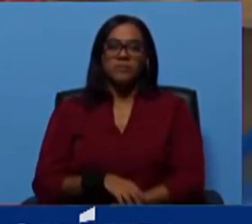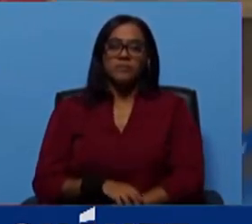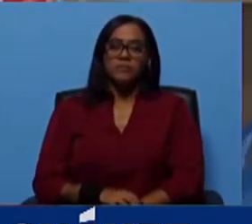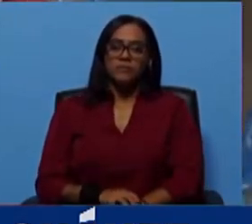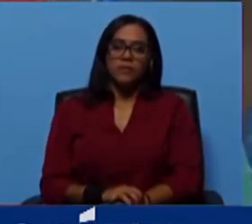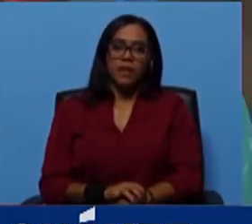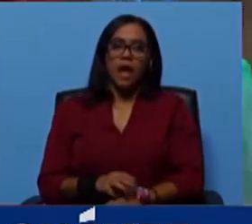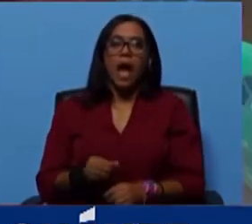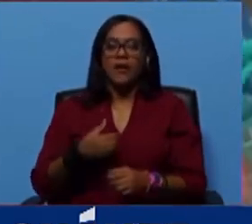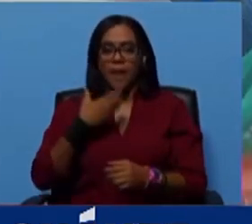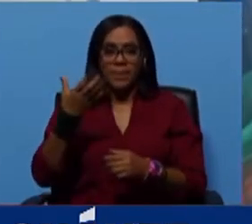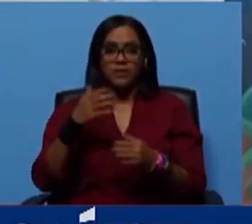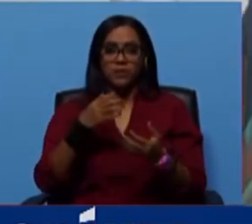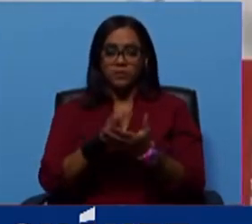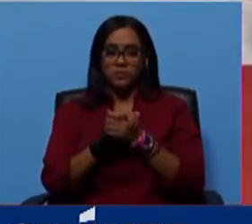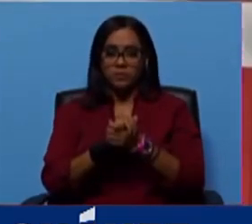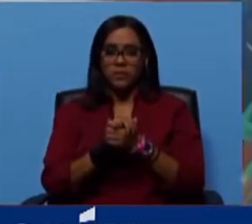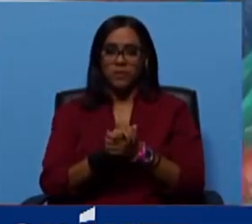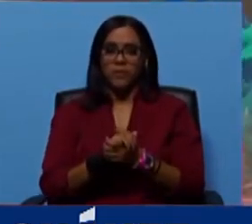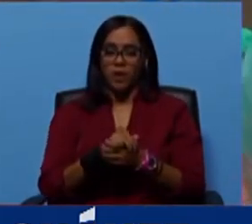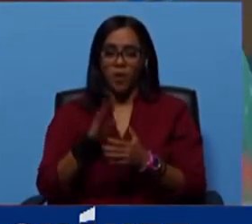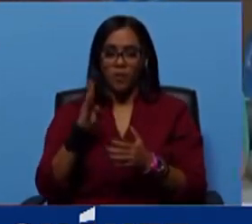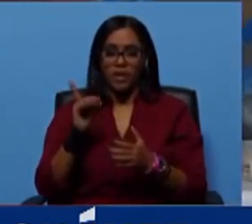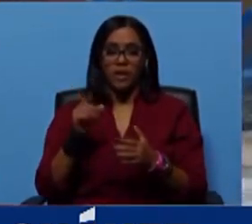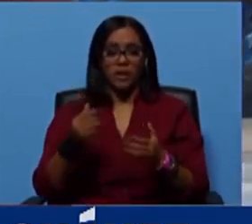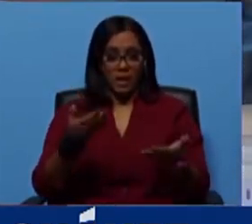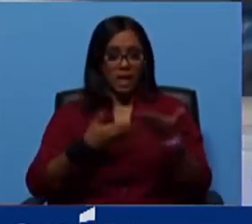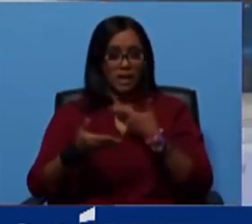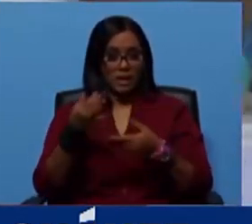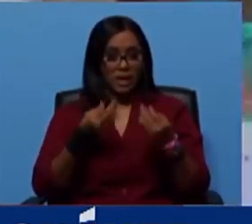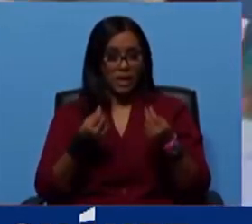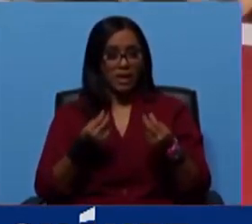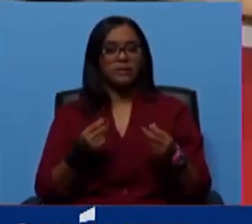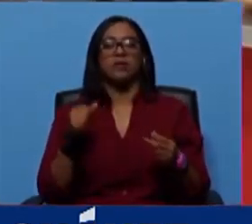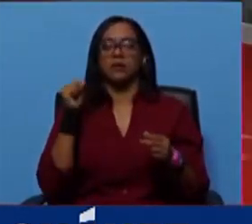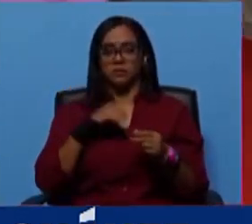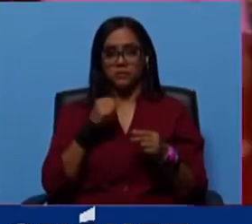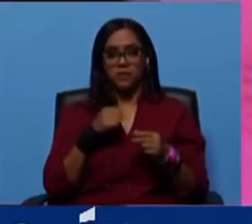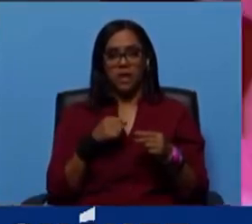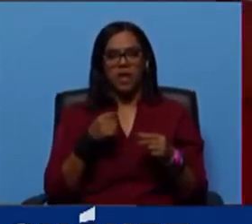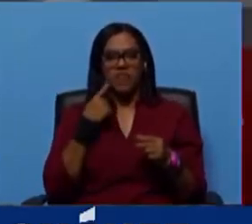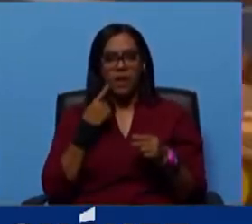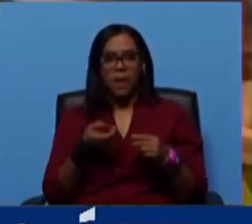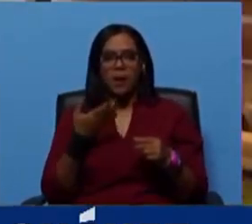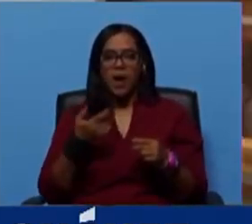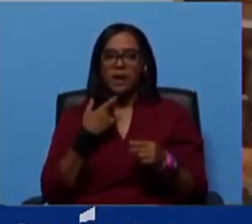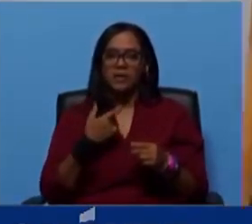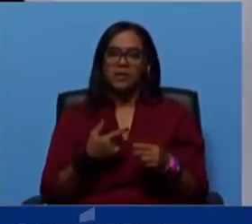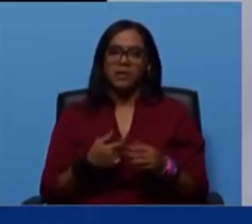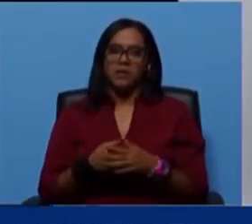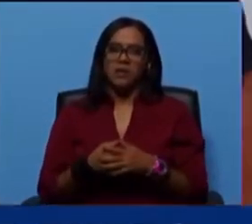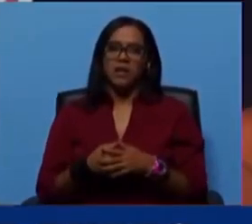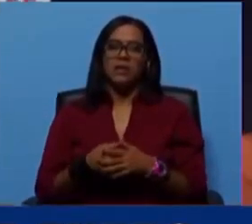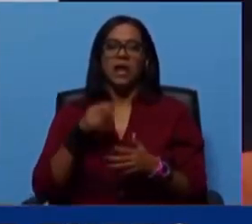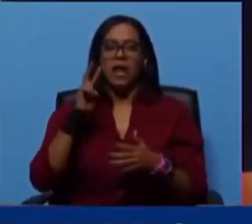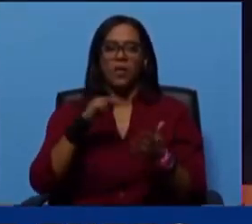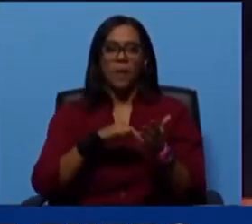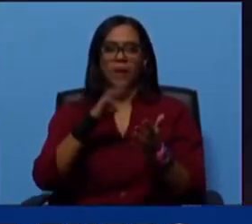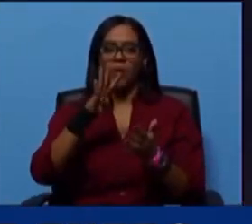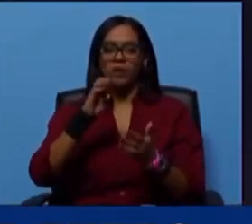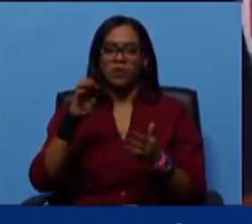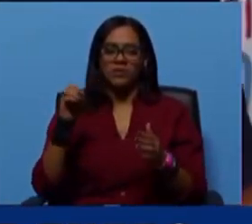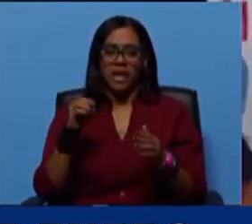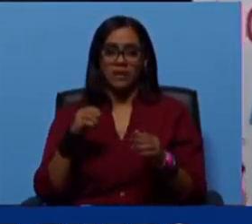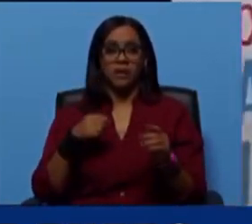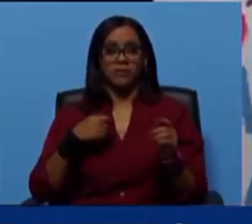espíritu solidario, pero a los bodegueros le queda ganancia, ¿no? Sí, por supuesto. Esto es un sistema virtuoso. Mira, es importante señalarte. De las 2.400 bodegas que